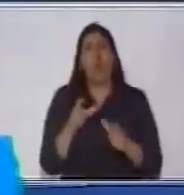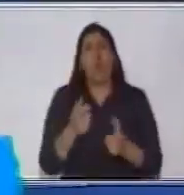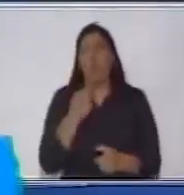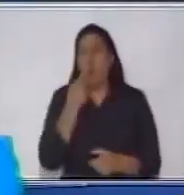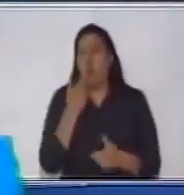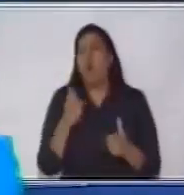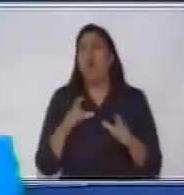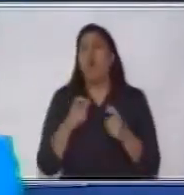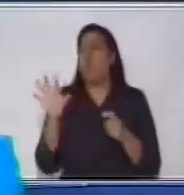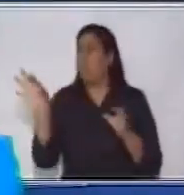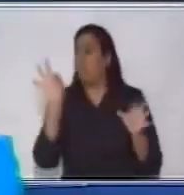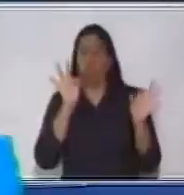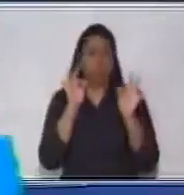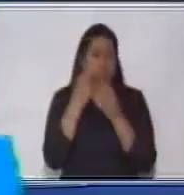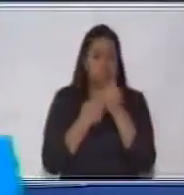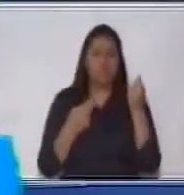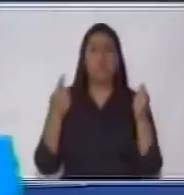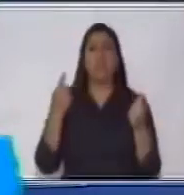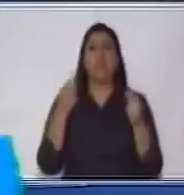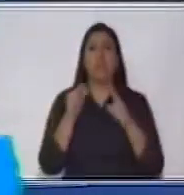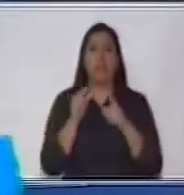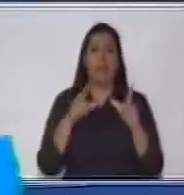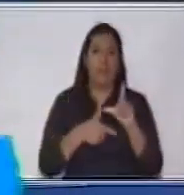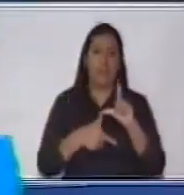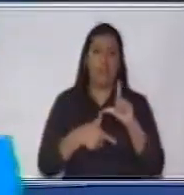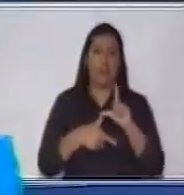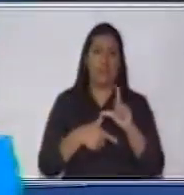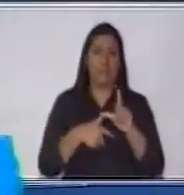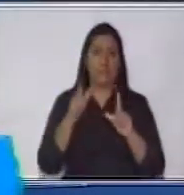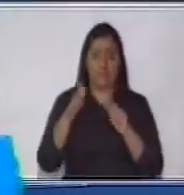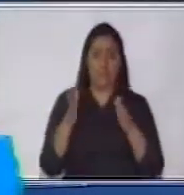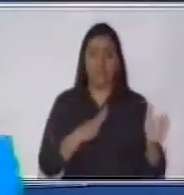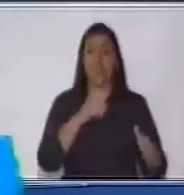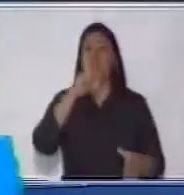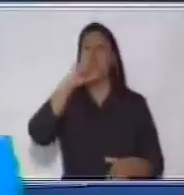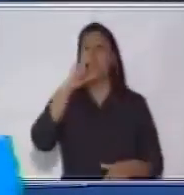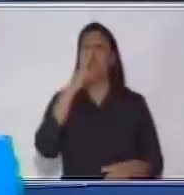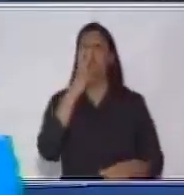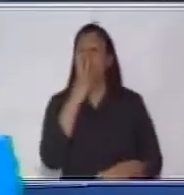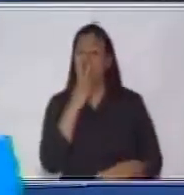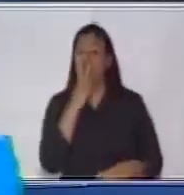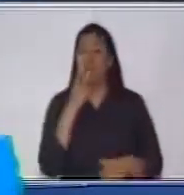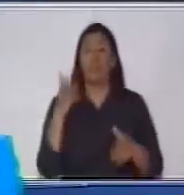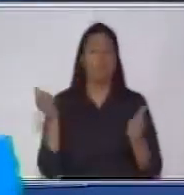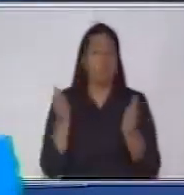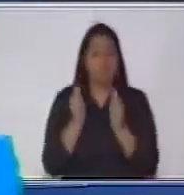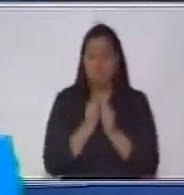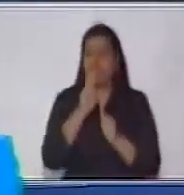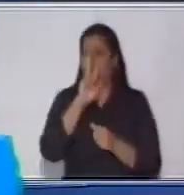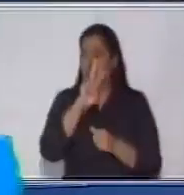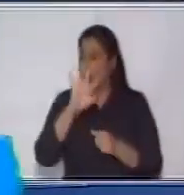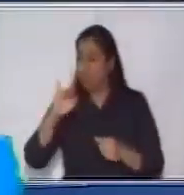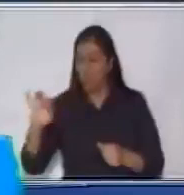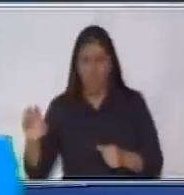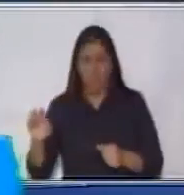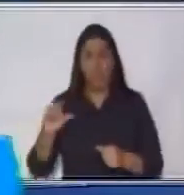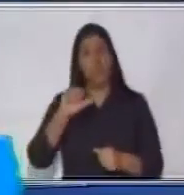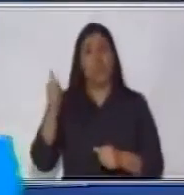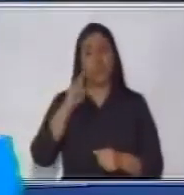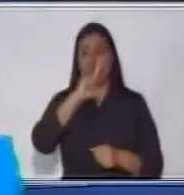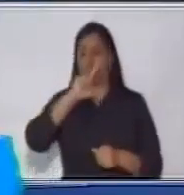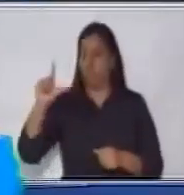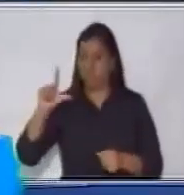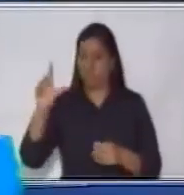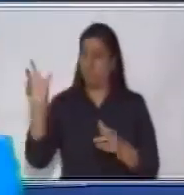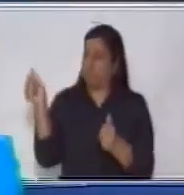recordar rápidamente, dijimos el fonema ch se puede combinar con todas las vocales, el fonema y se puede combinar con todas las